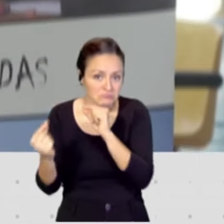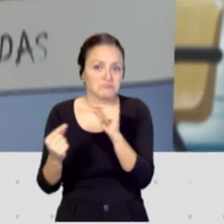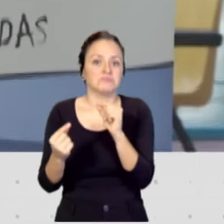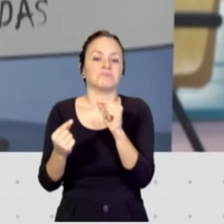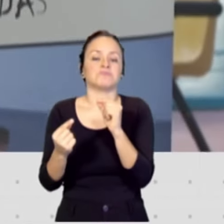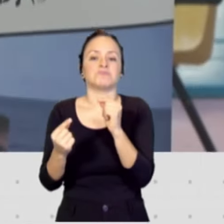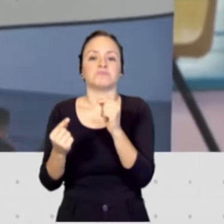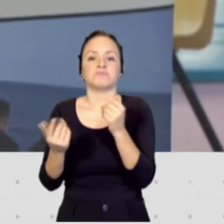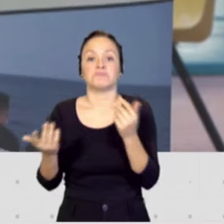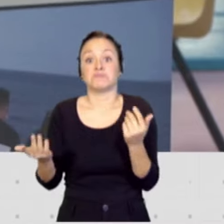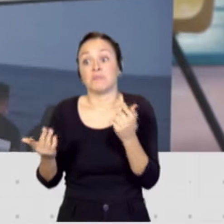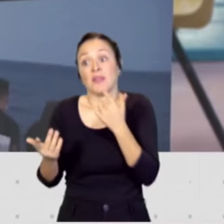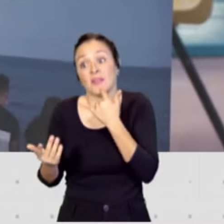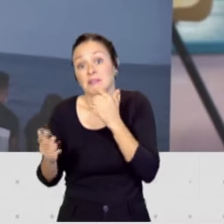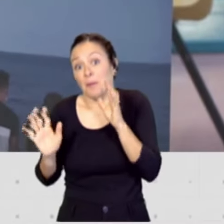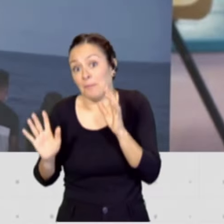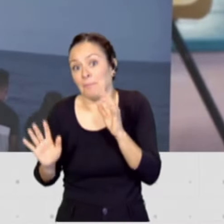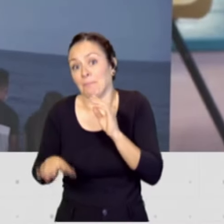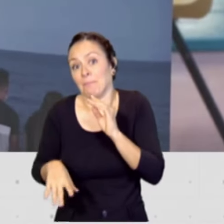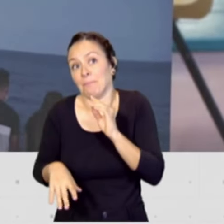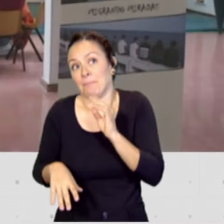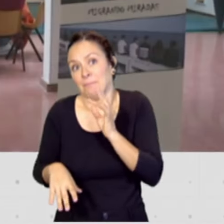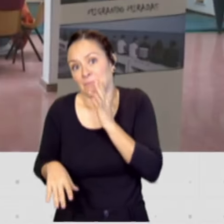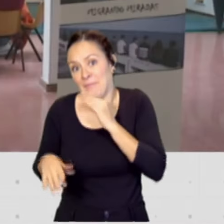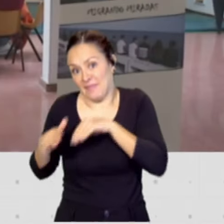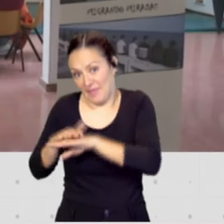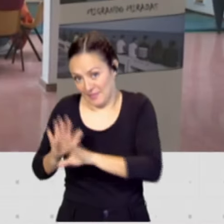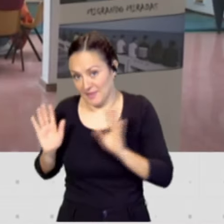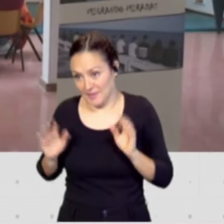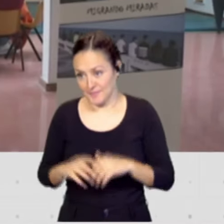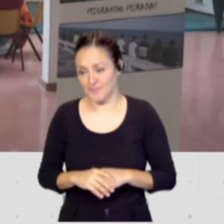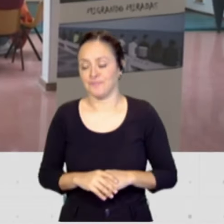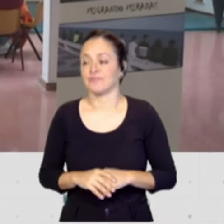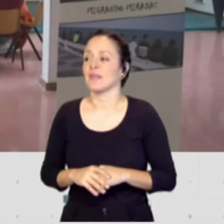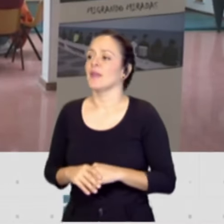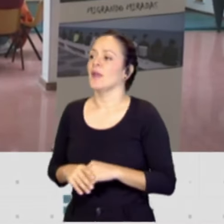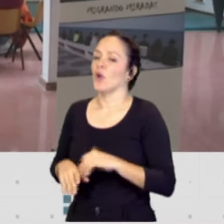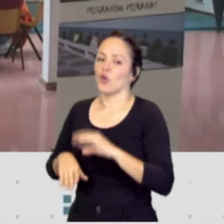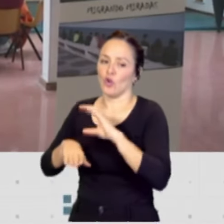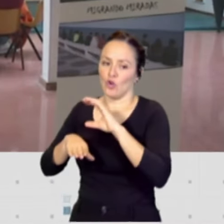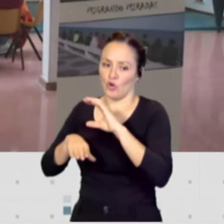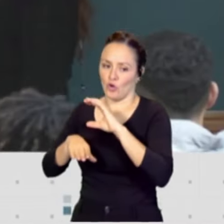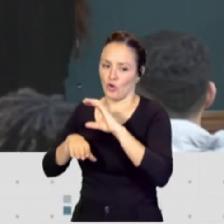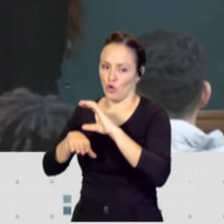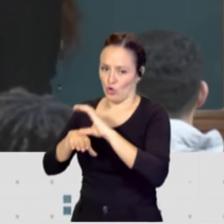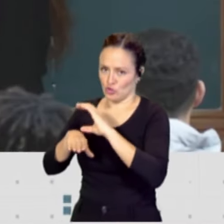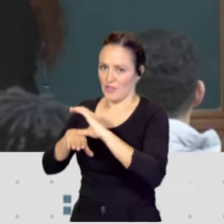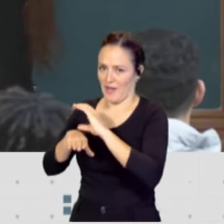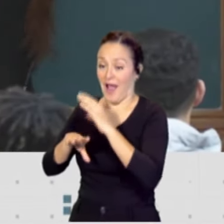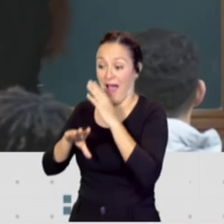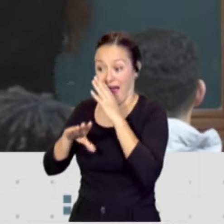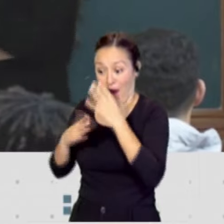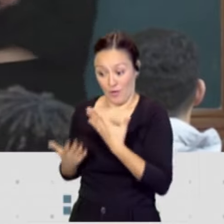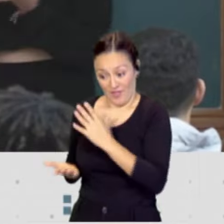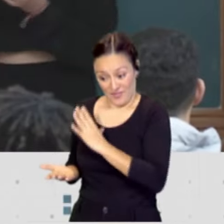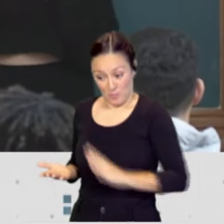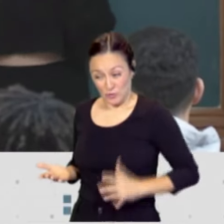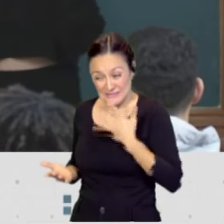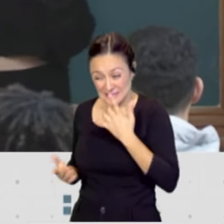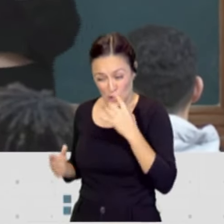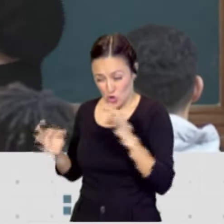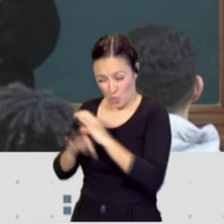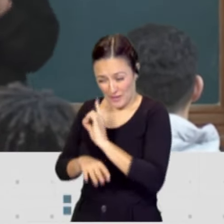quedaba por perfilar eso los cupos de cada comunidad Autónoma eh consejero ahora mismo si no me equivoco a lo mejor me puede actualizar la cifra hay en torno a